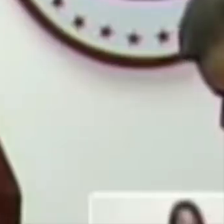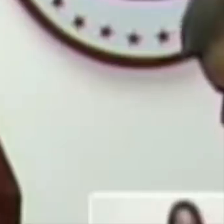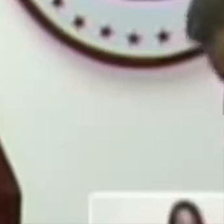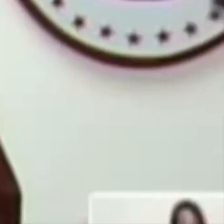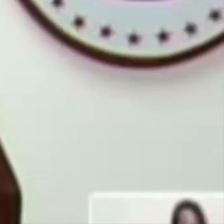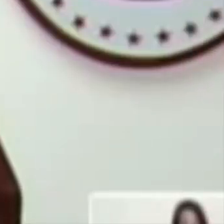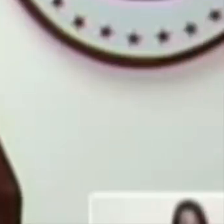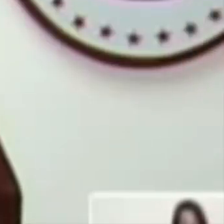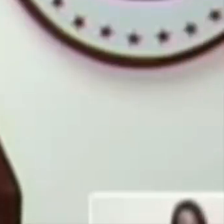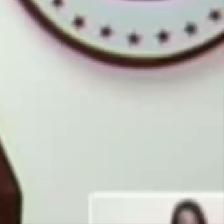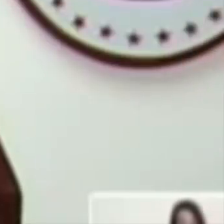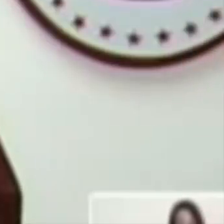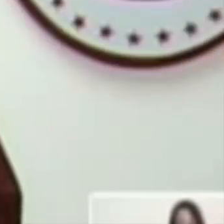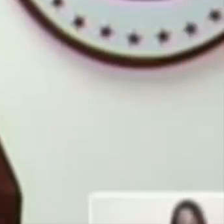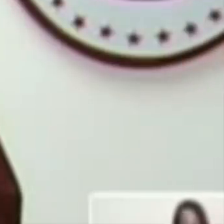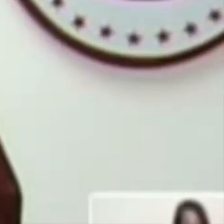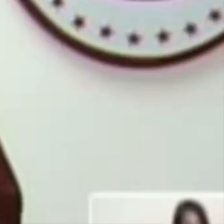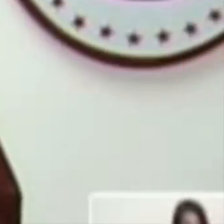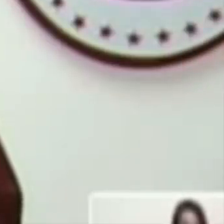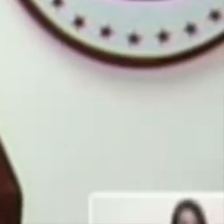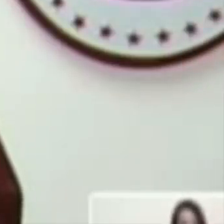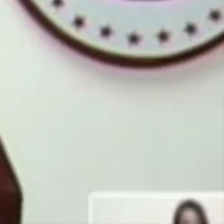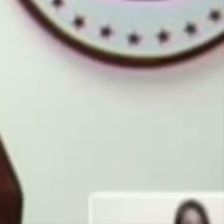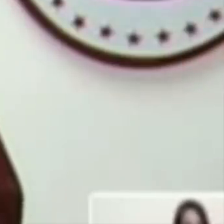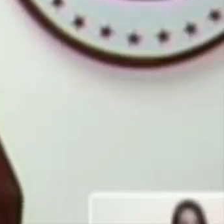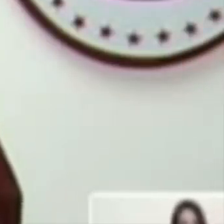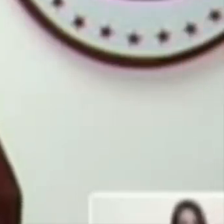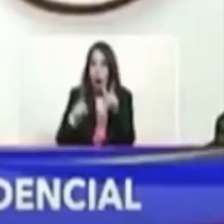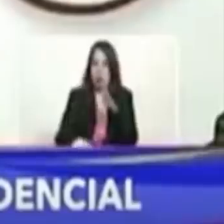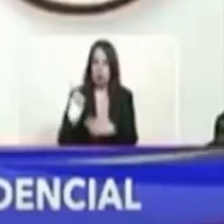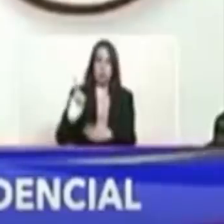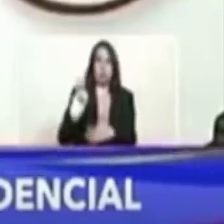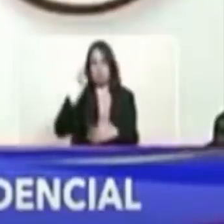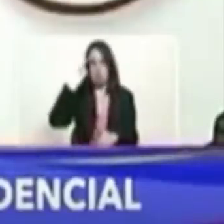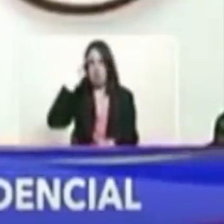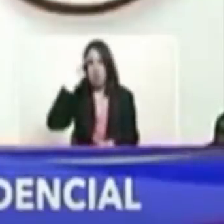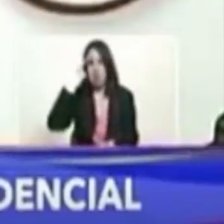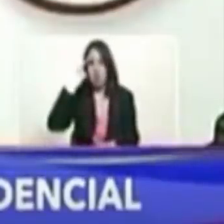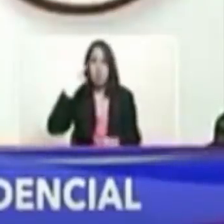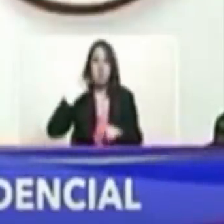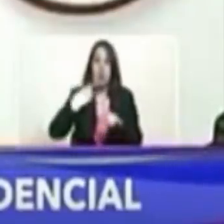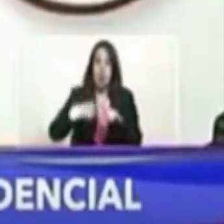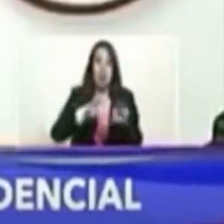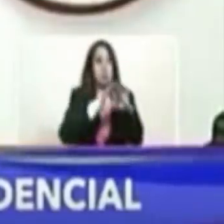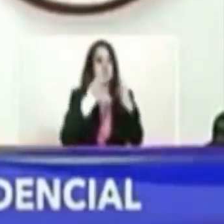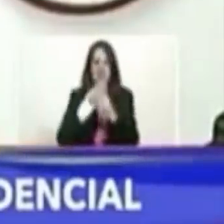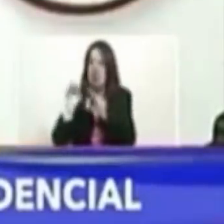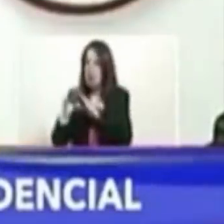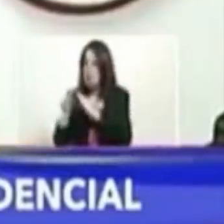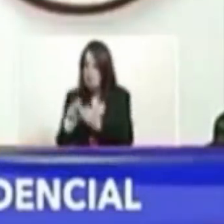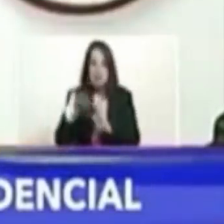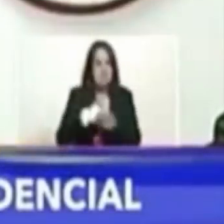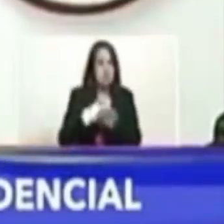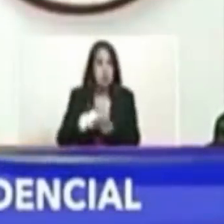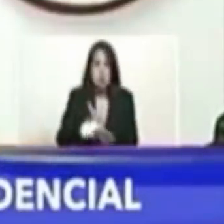apagones generalizados que por lo visto seguirán ocurriendo en el país frente a situaciones como esta hay que tener